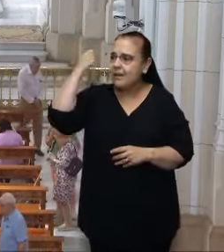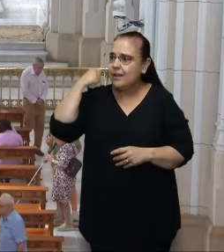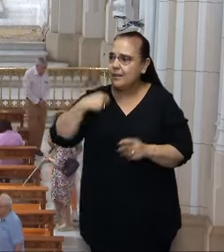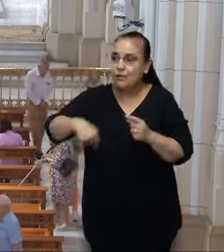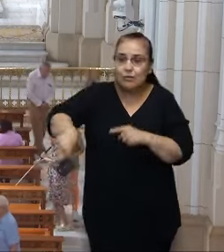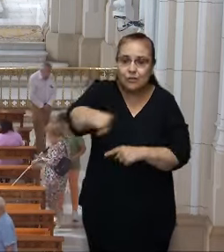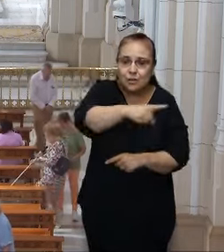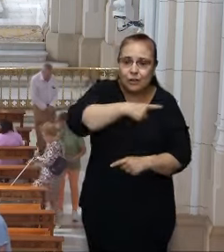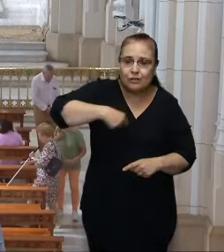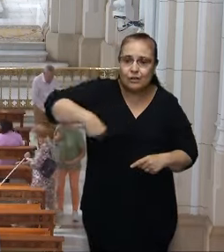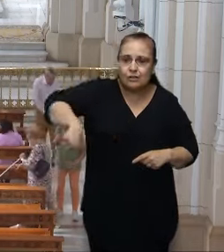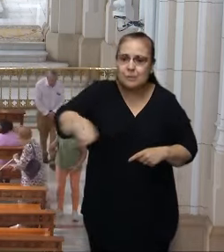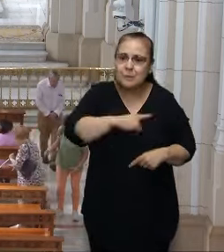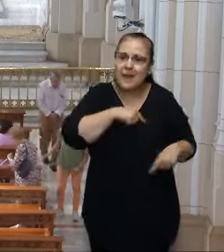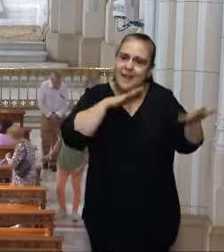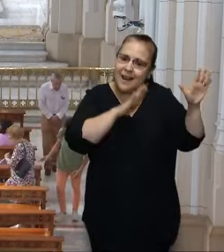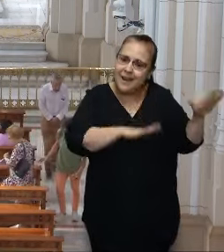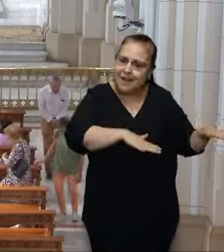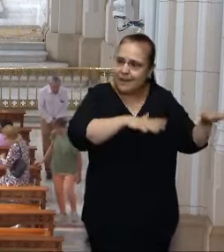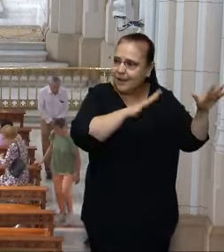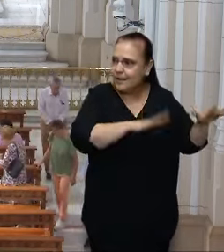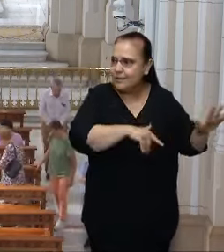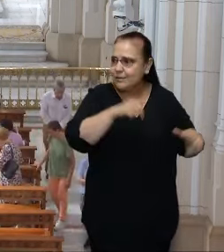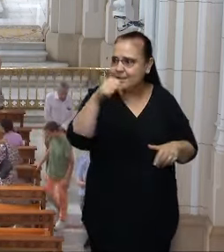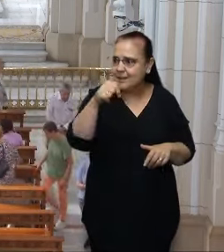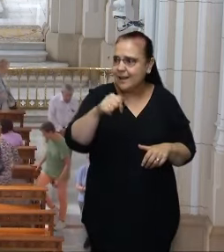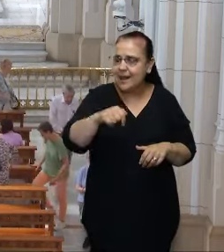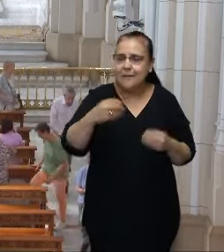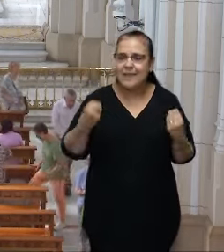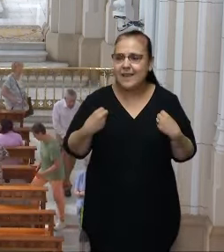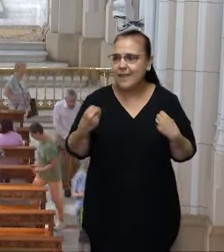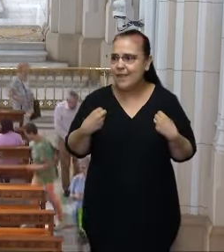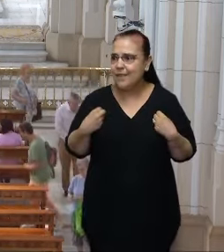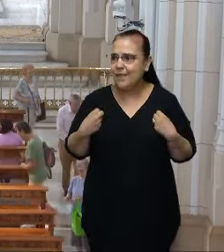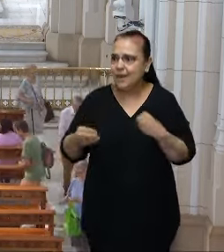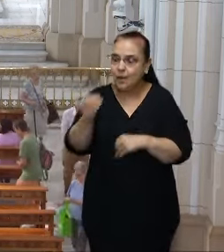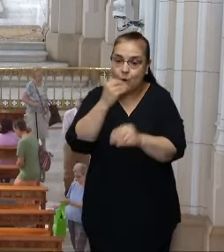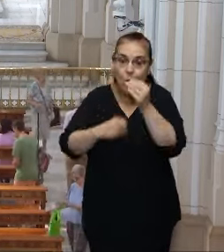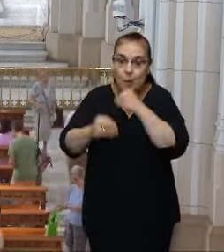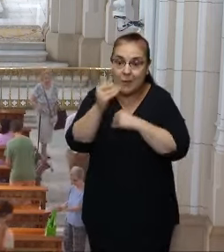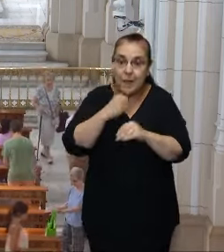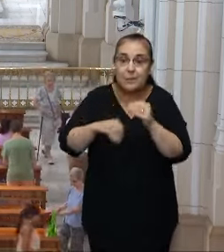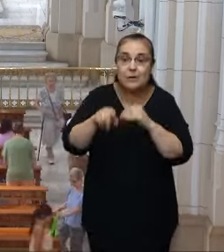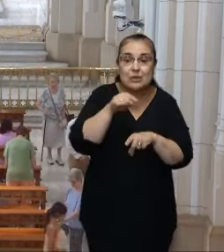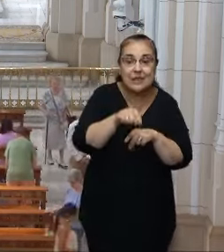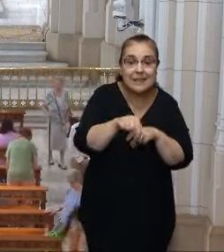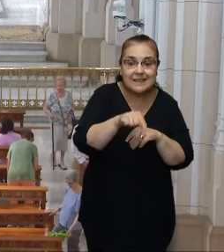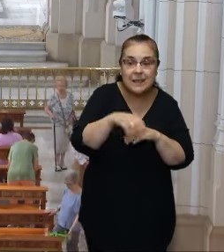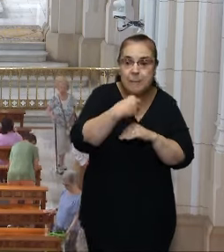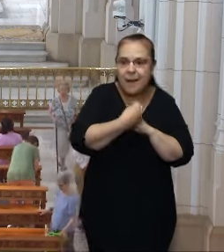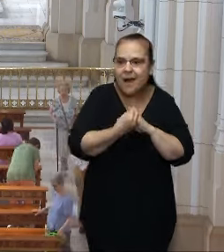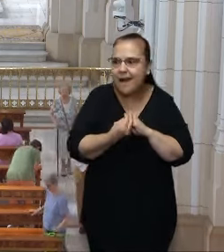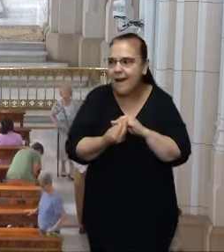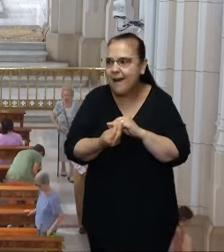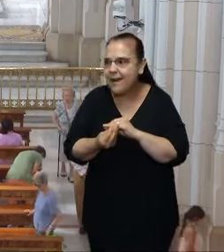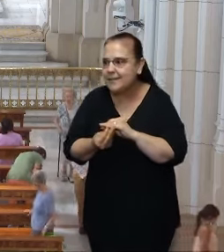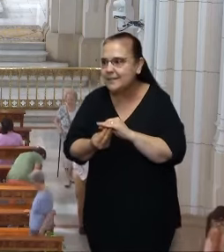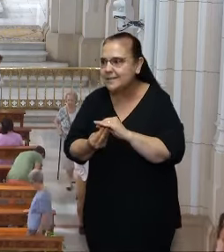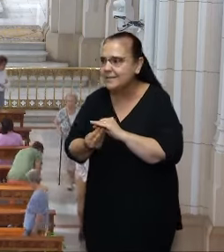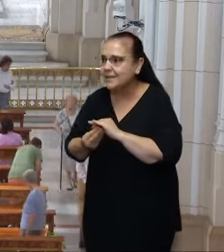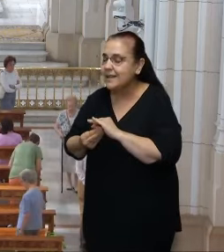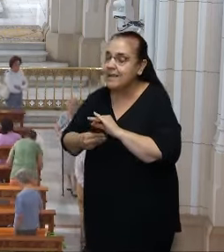Maná nosotros peregrinos de la vida comemos este